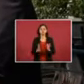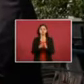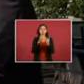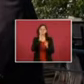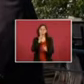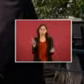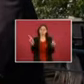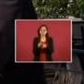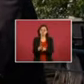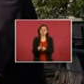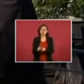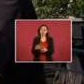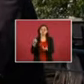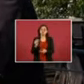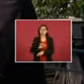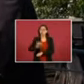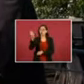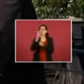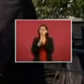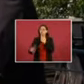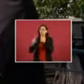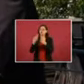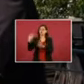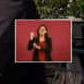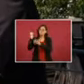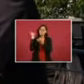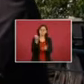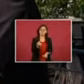captación de inversión extranjera.